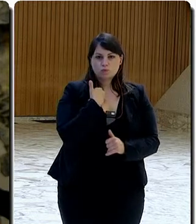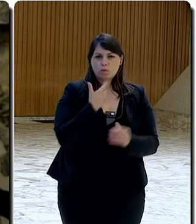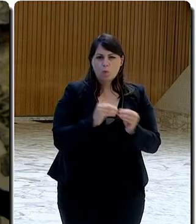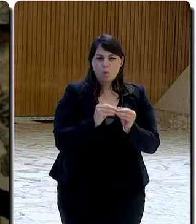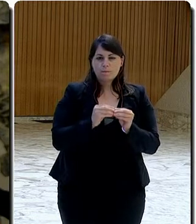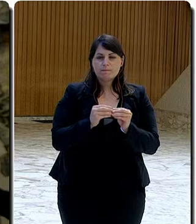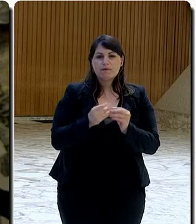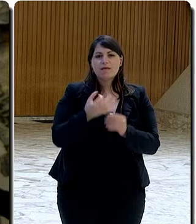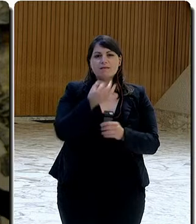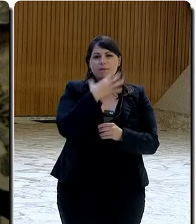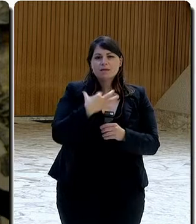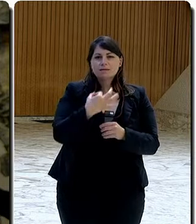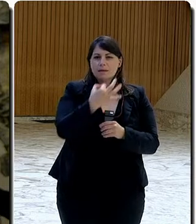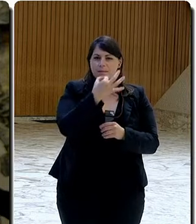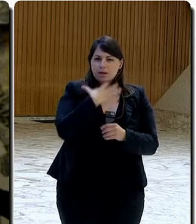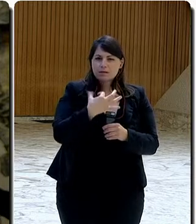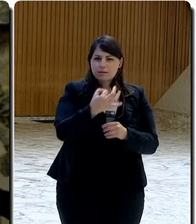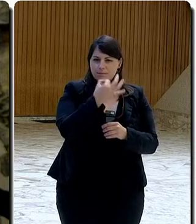Espera.